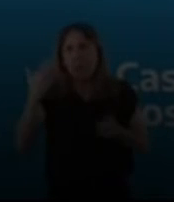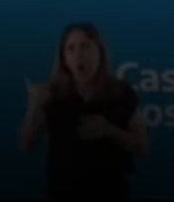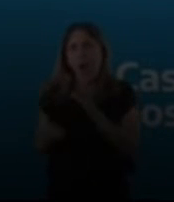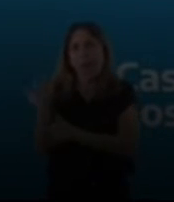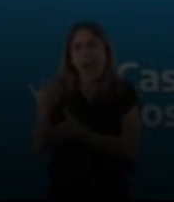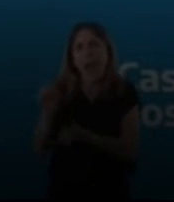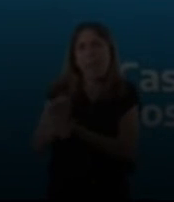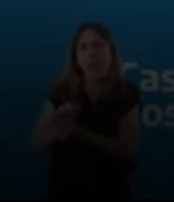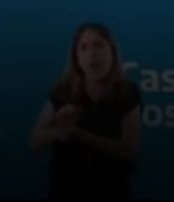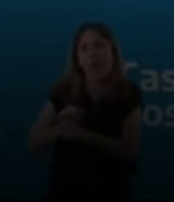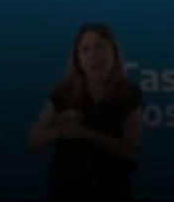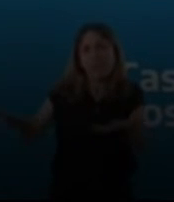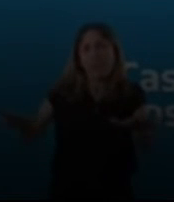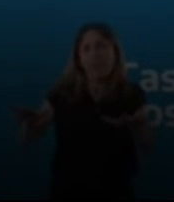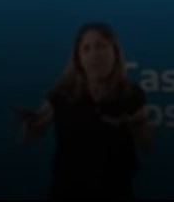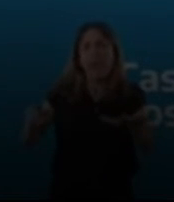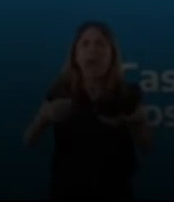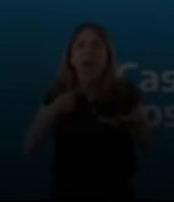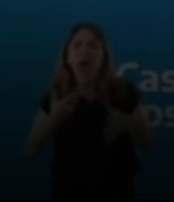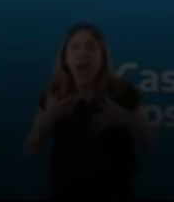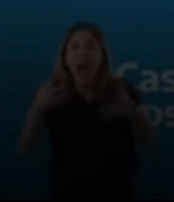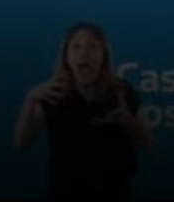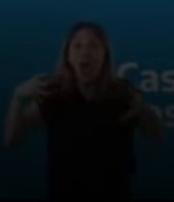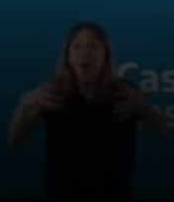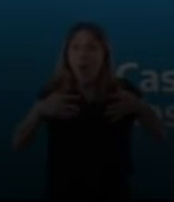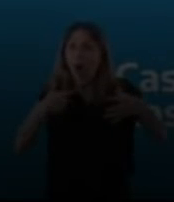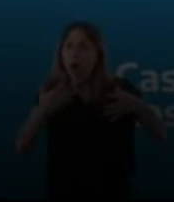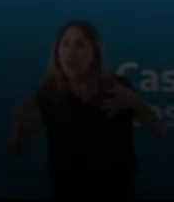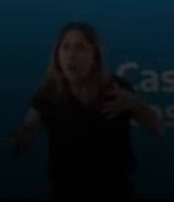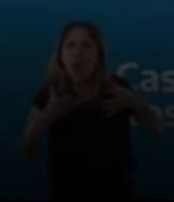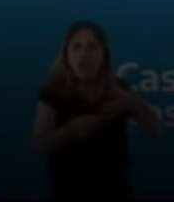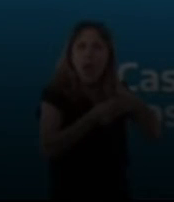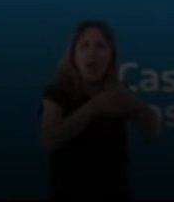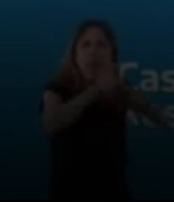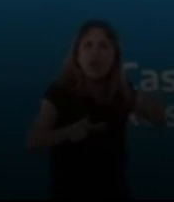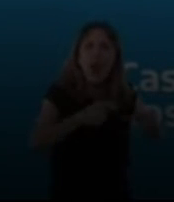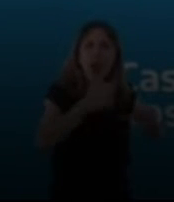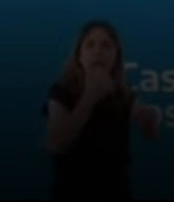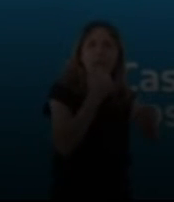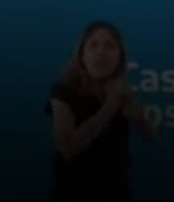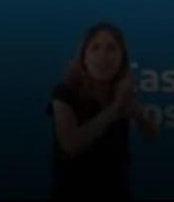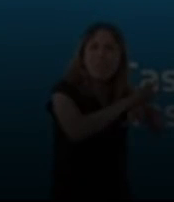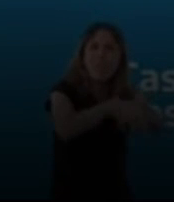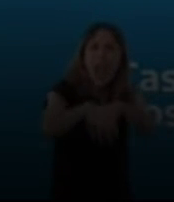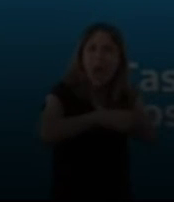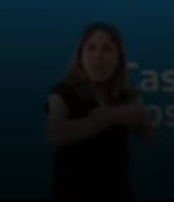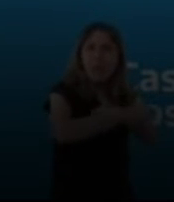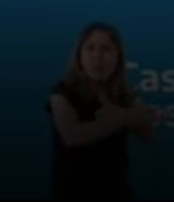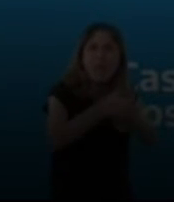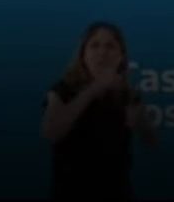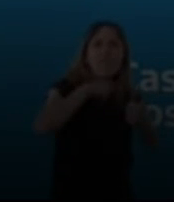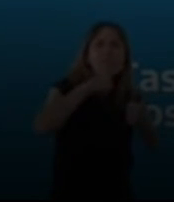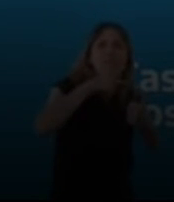diarios, que tiene que ver con ayudar a los productores pequeños y medianos en la cuestión de la producción de verduras frescas, que ya